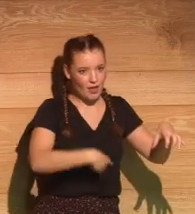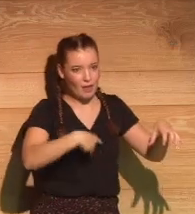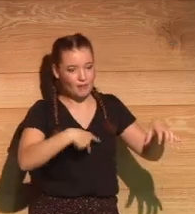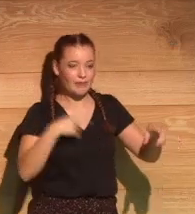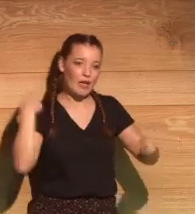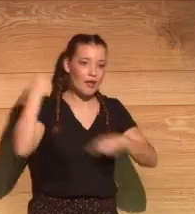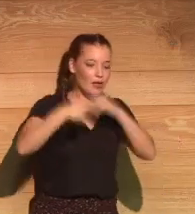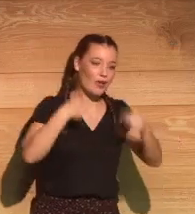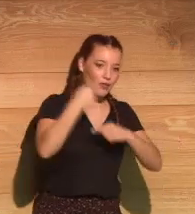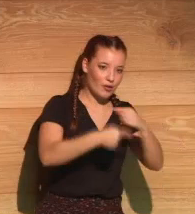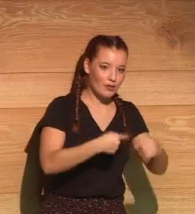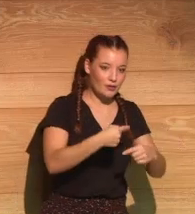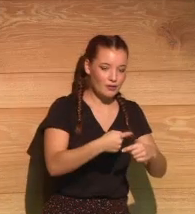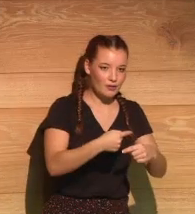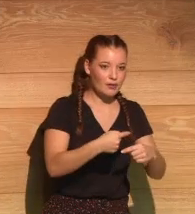generacional